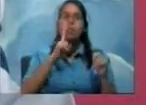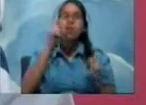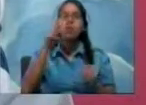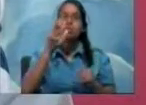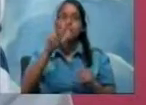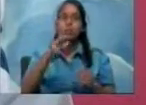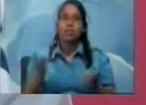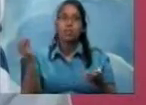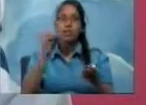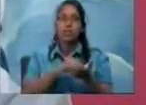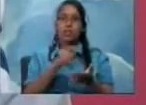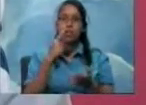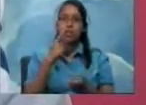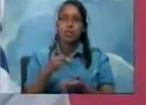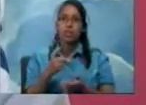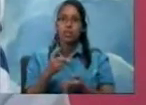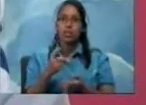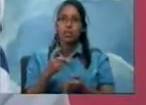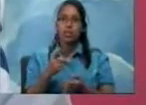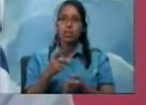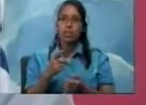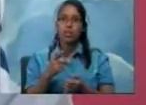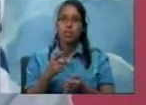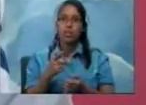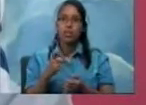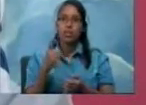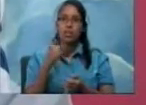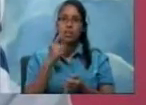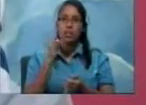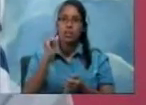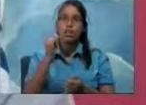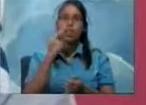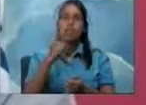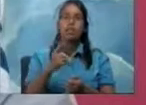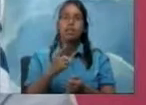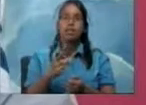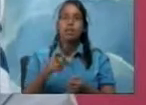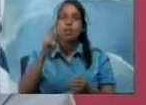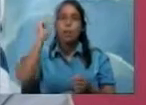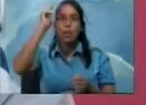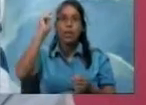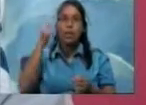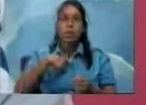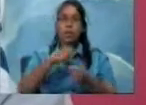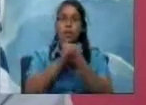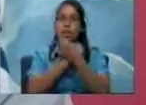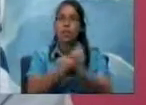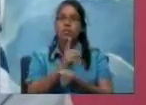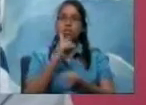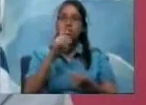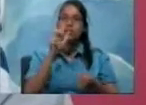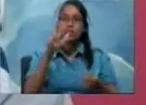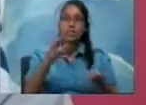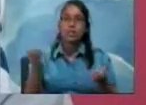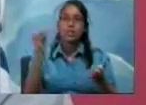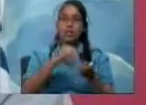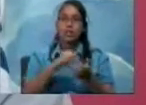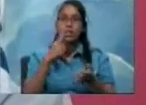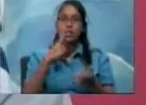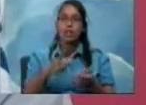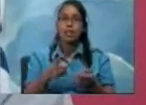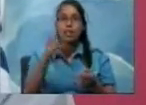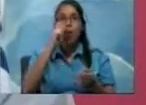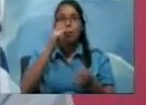a Simón en este caso le está hablando de esa forma y le le dice Pedro me amas le pregunta por tercera vez y dice la Biblia que Pedro se